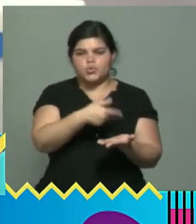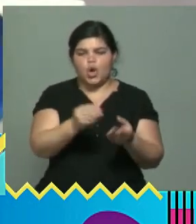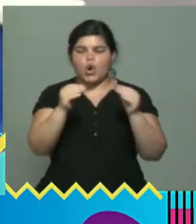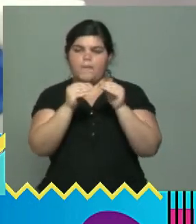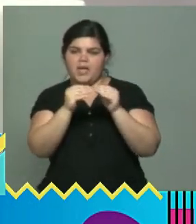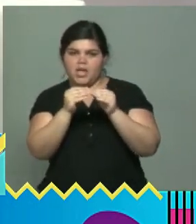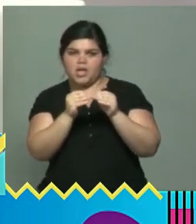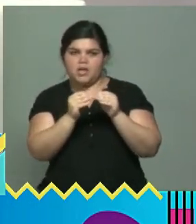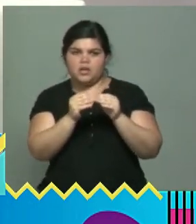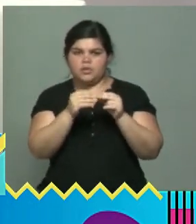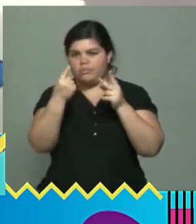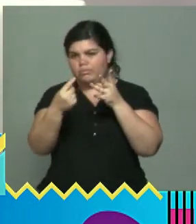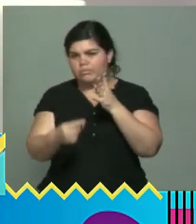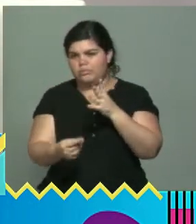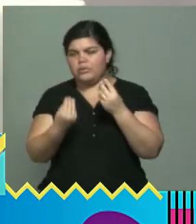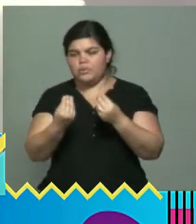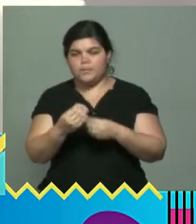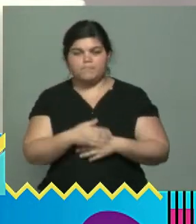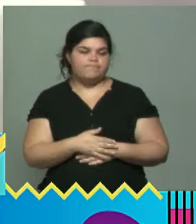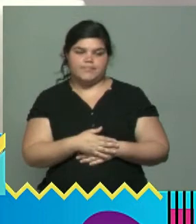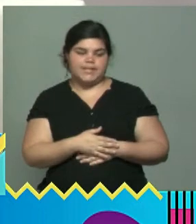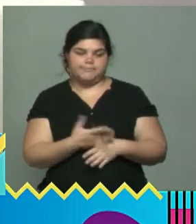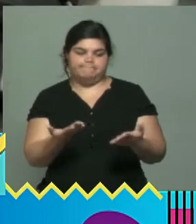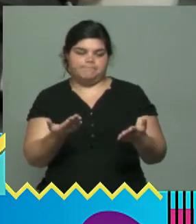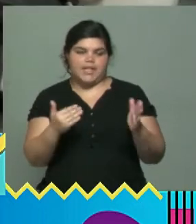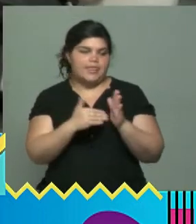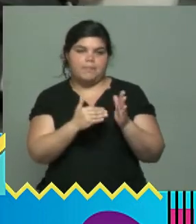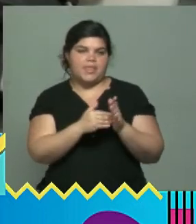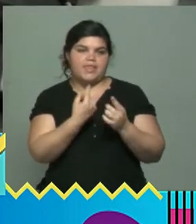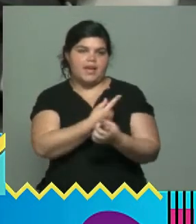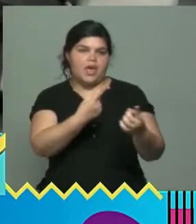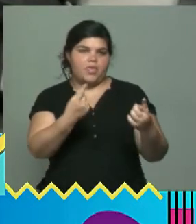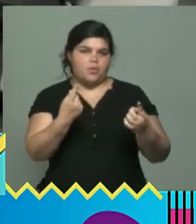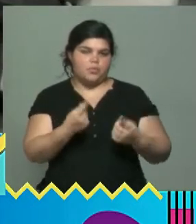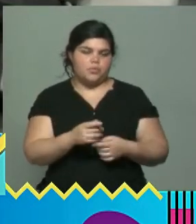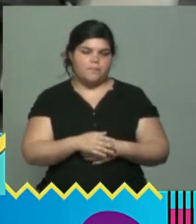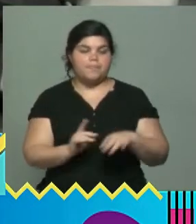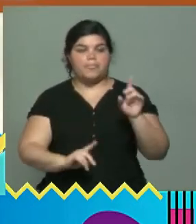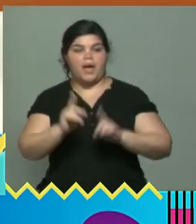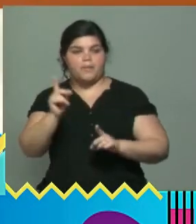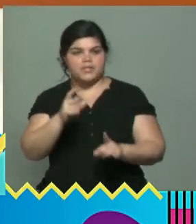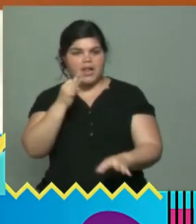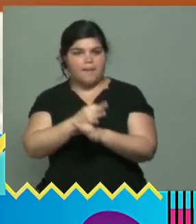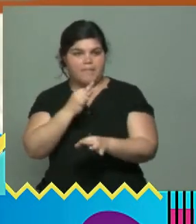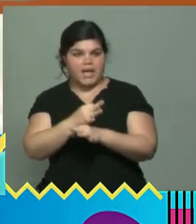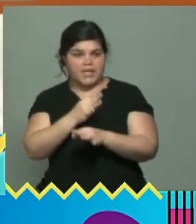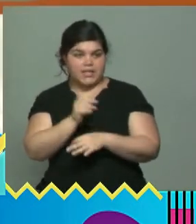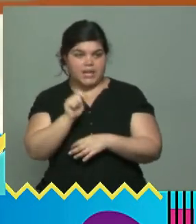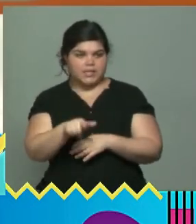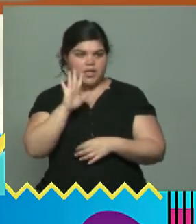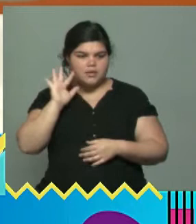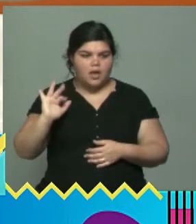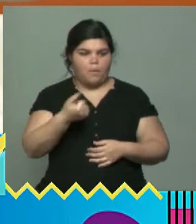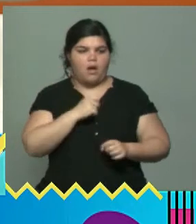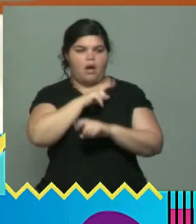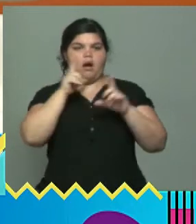compañeros, Mira, ansiedad. yo creo que siempre va a depender de cada niño. Lo bueno es que muchas veces las maestras son las primeras que se